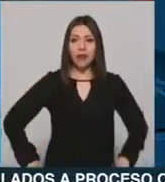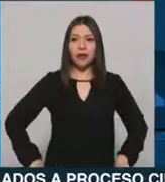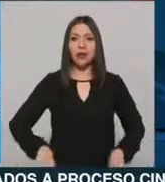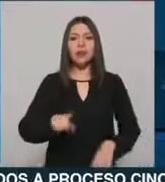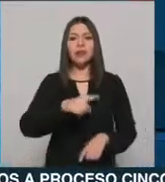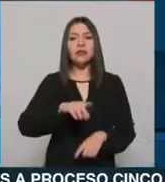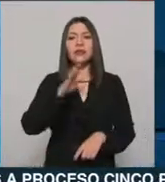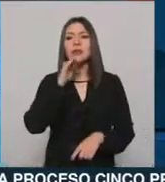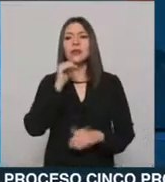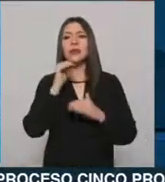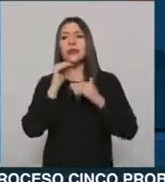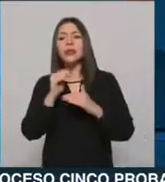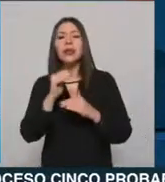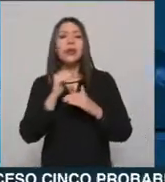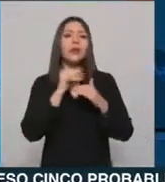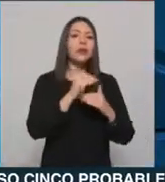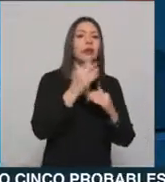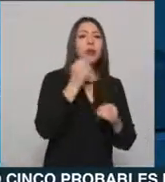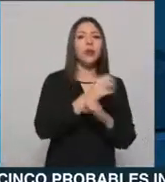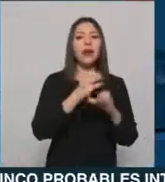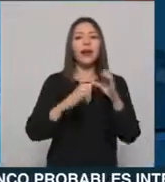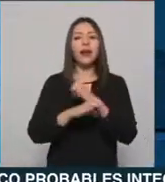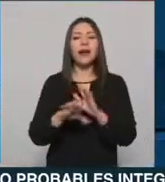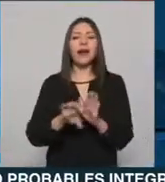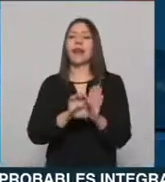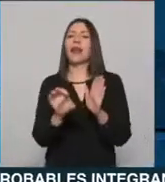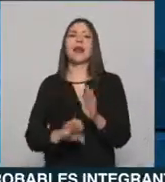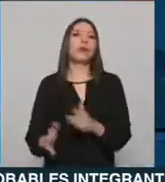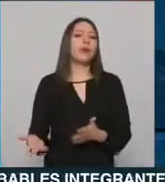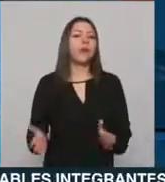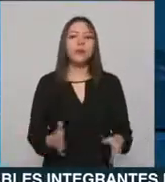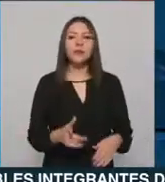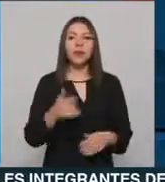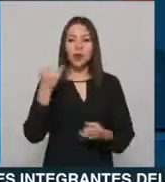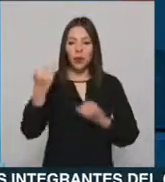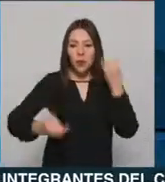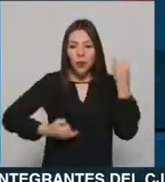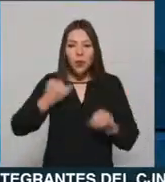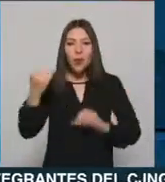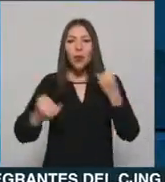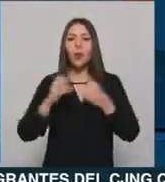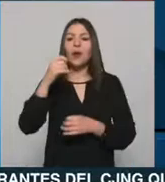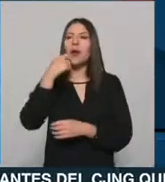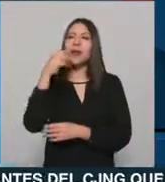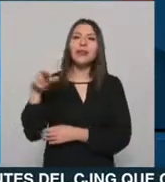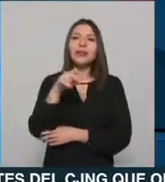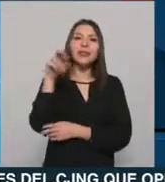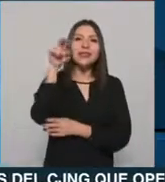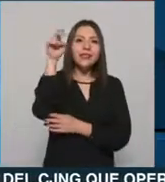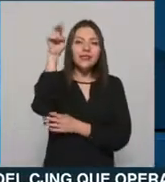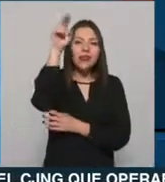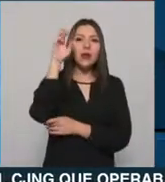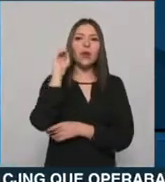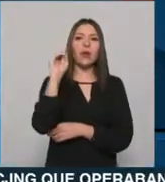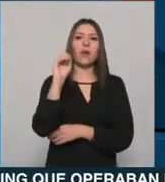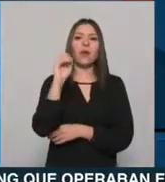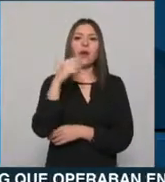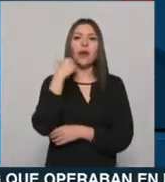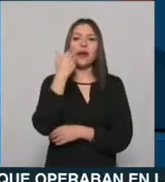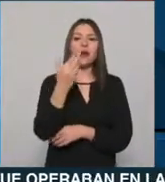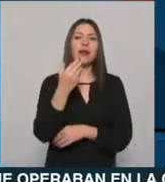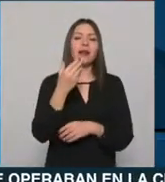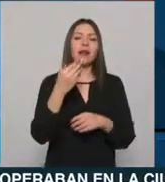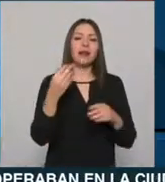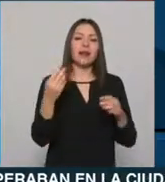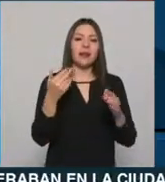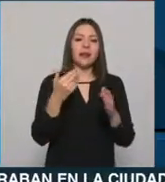limitación. Por ejemplo, para jugar, para poderse subir a las escaleras, para poder participar en un taller de